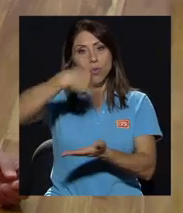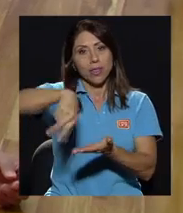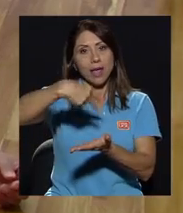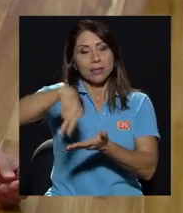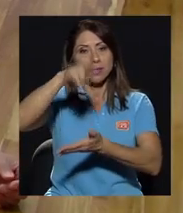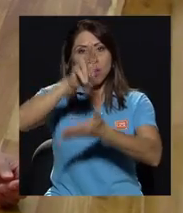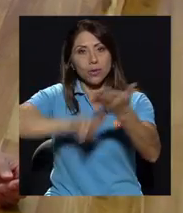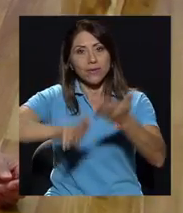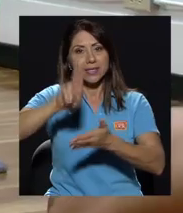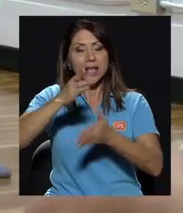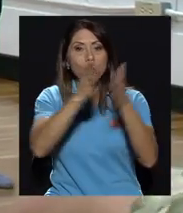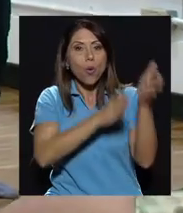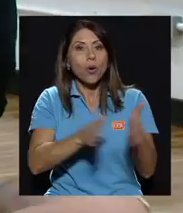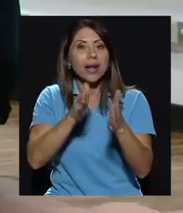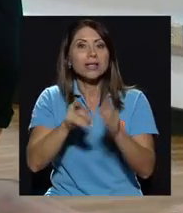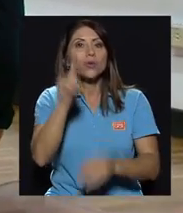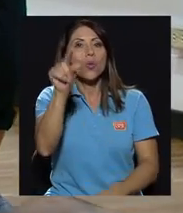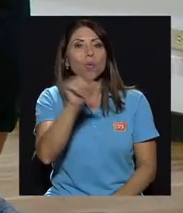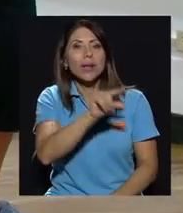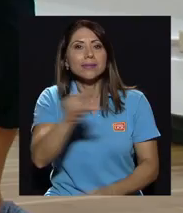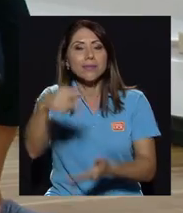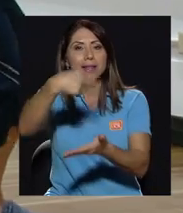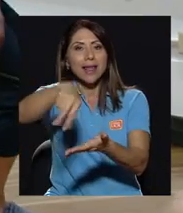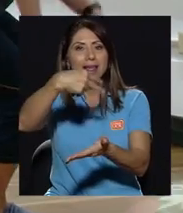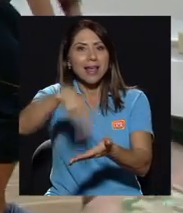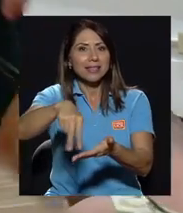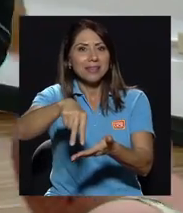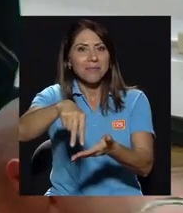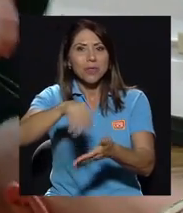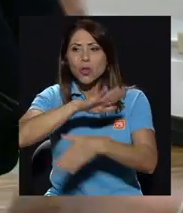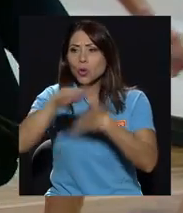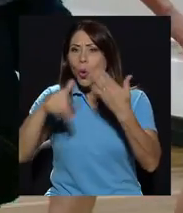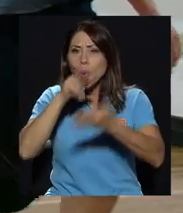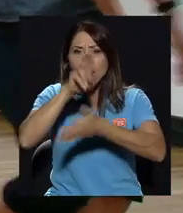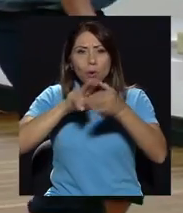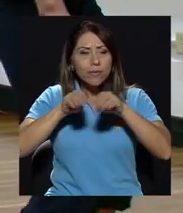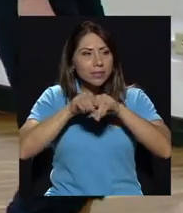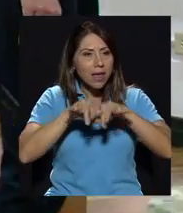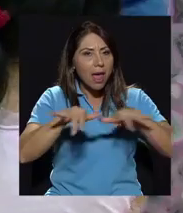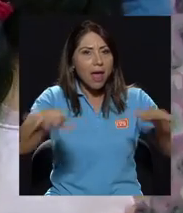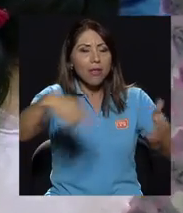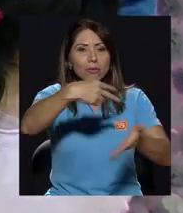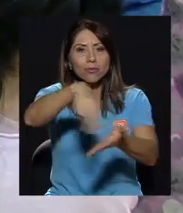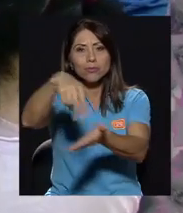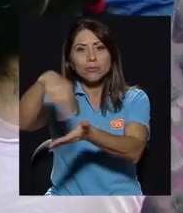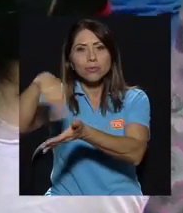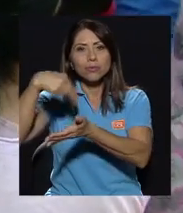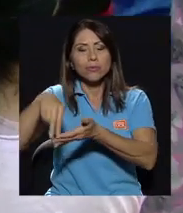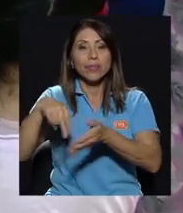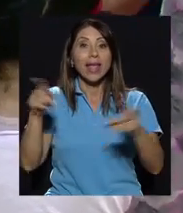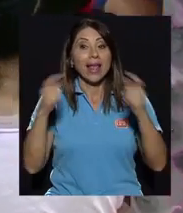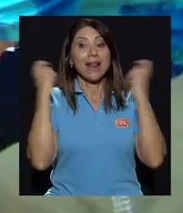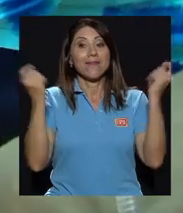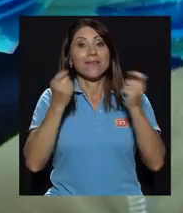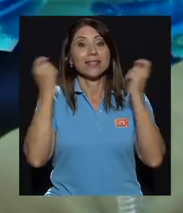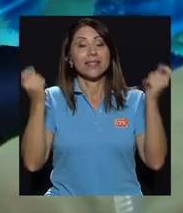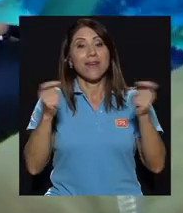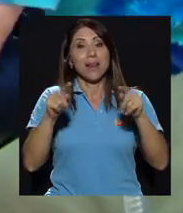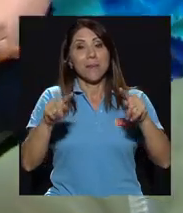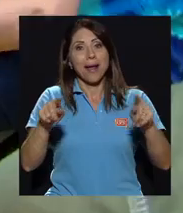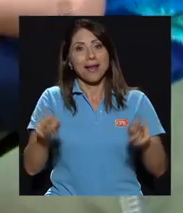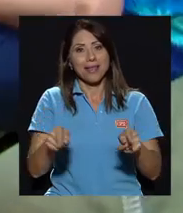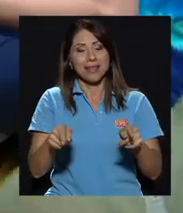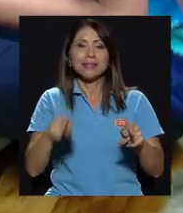Danza Universitaria organizó una semana de la danza. Entonces hicimos danza por toda la universidad. El Festival Paréntesis